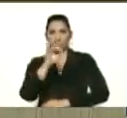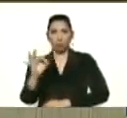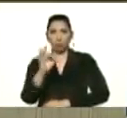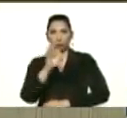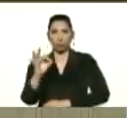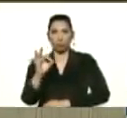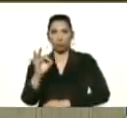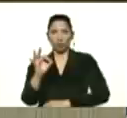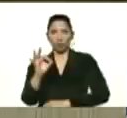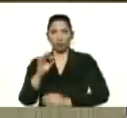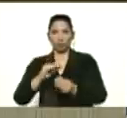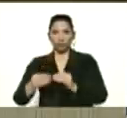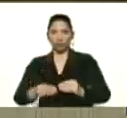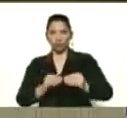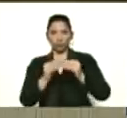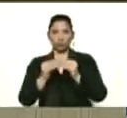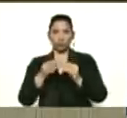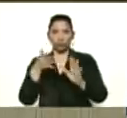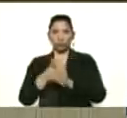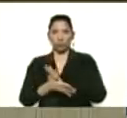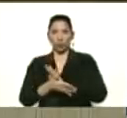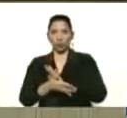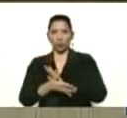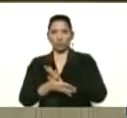de recuperación. En cuanto al sexo,